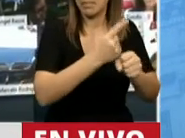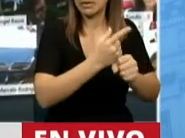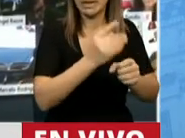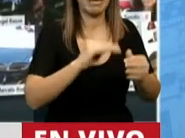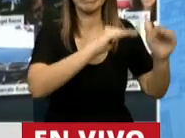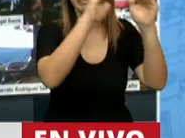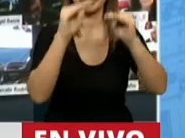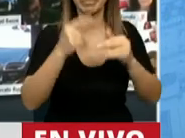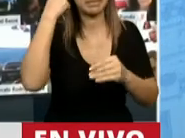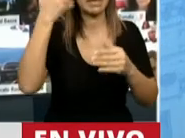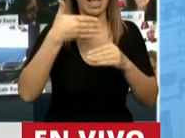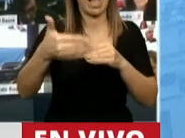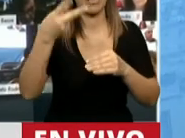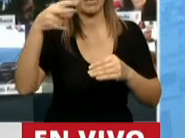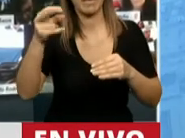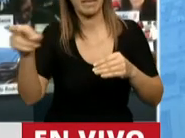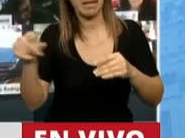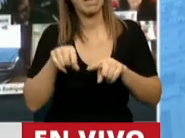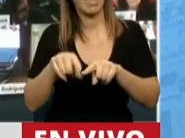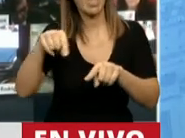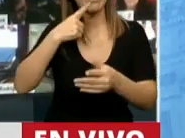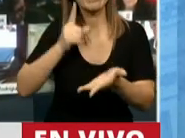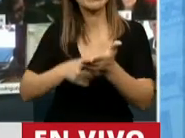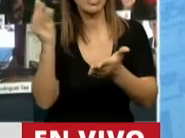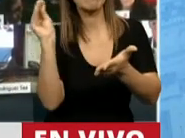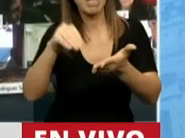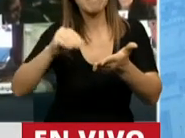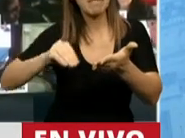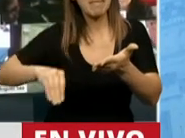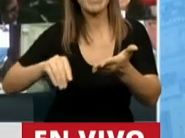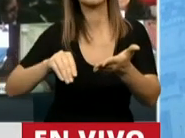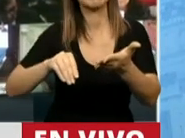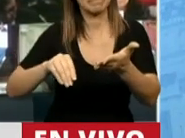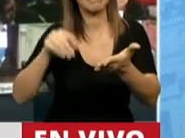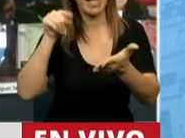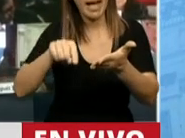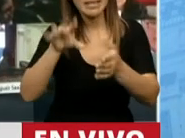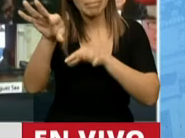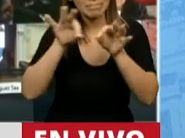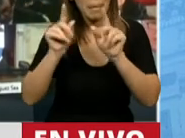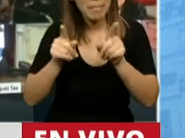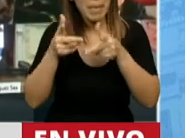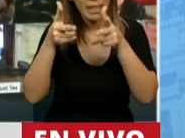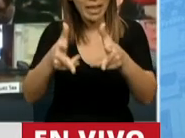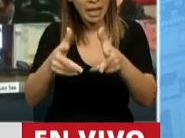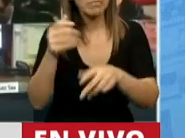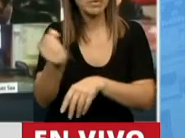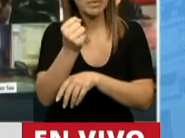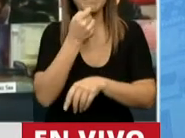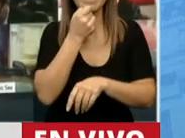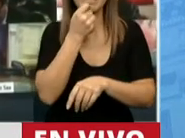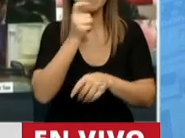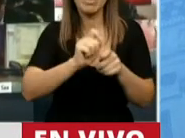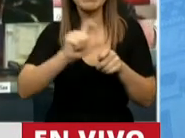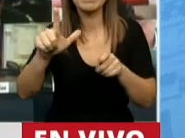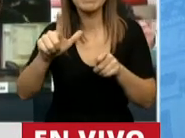cara al 2020, y se han tomado decisiones que me parece que estas y otras son para destacar. Por ejemplo, la implementación del